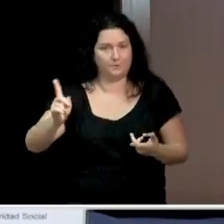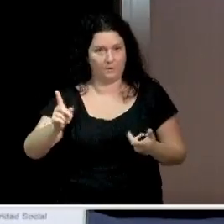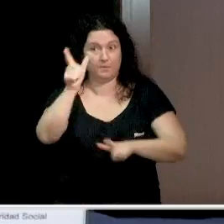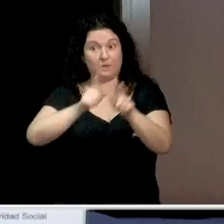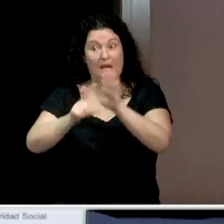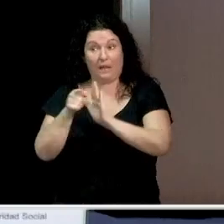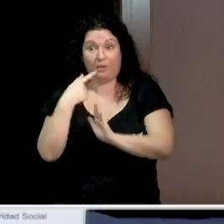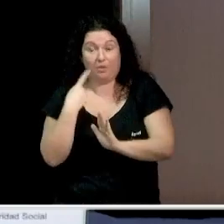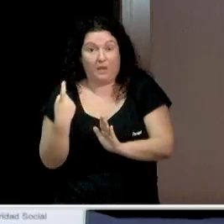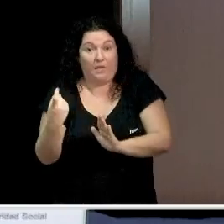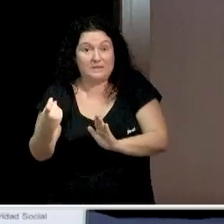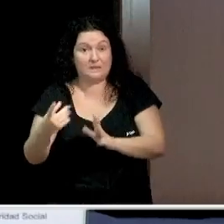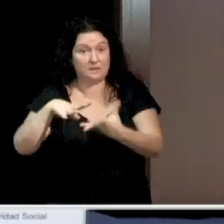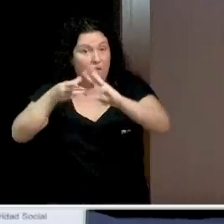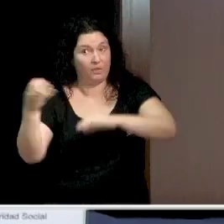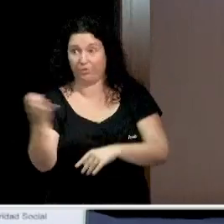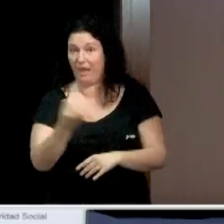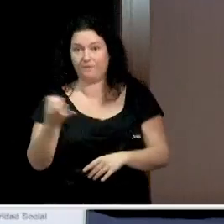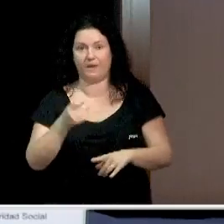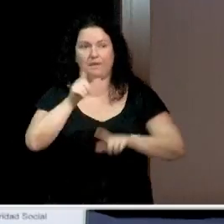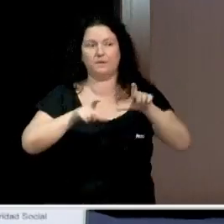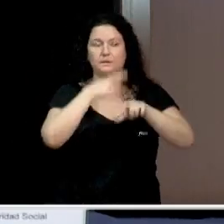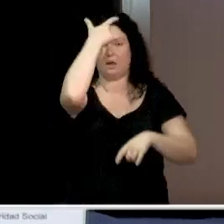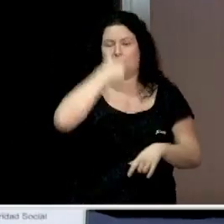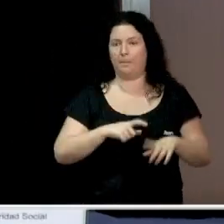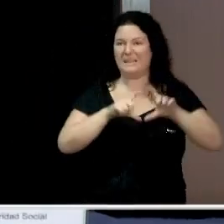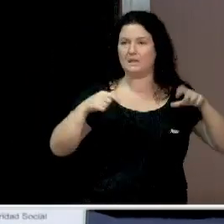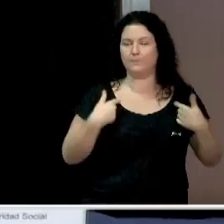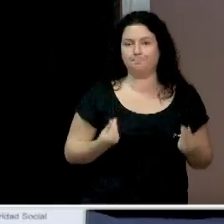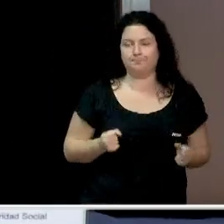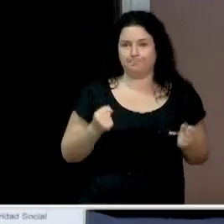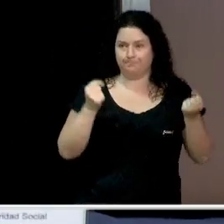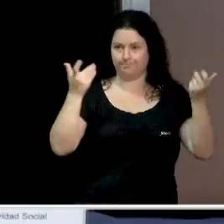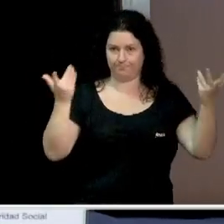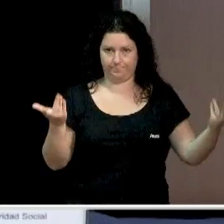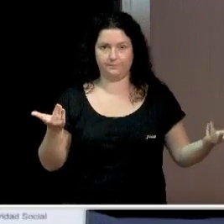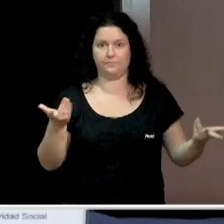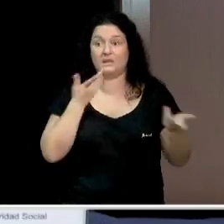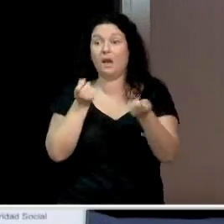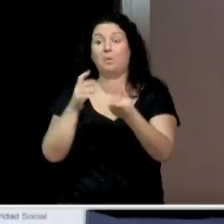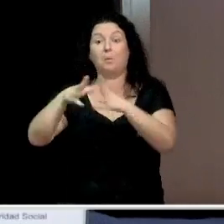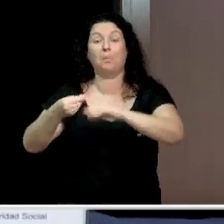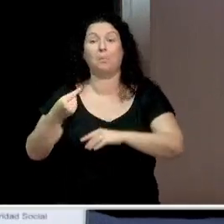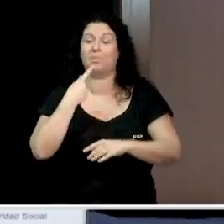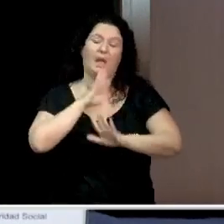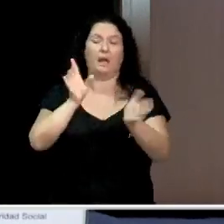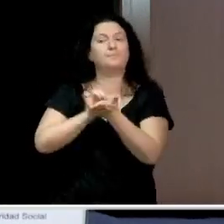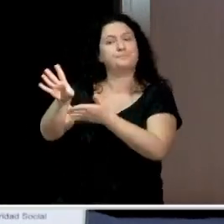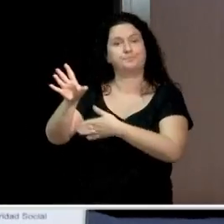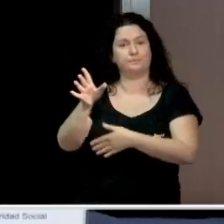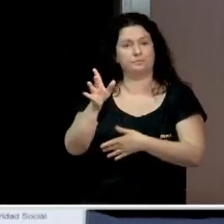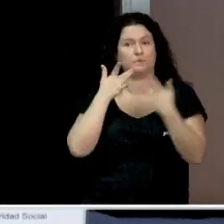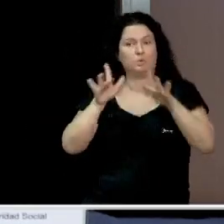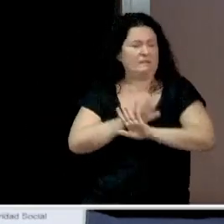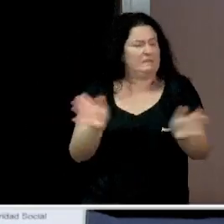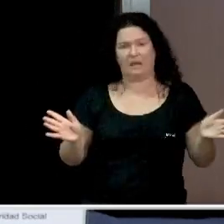con Discapacidad exige a los empleadores. Normalmente, en vez de hacer el ajuste razonable, lo que se tiende es al despido por causas objetivas.